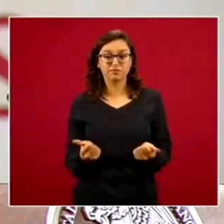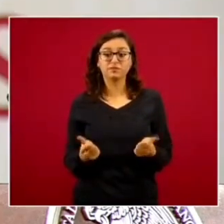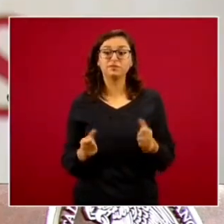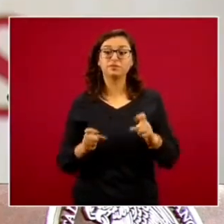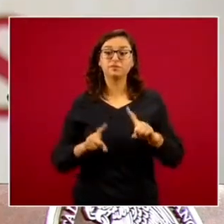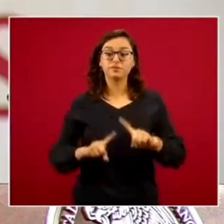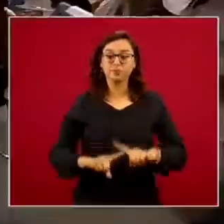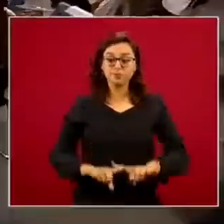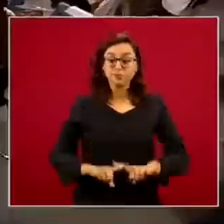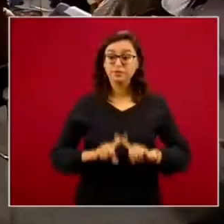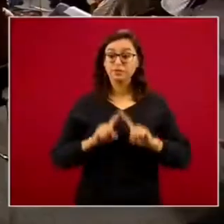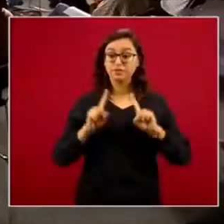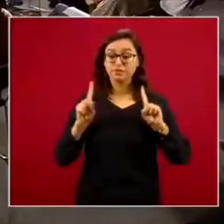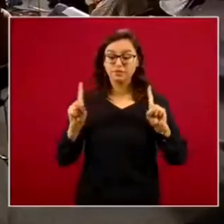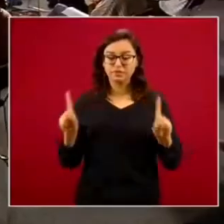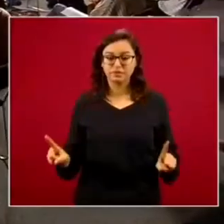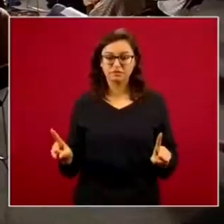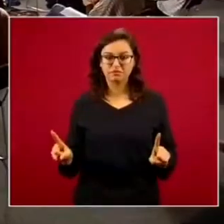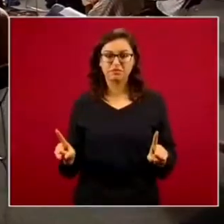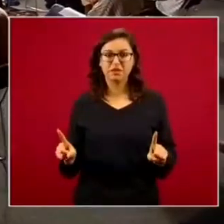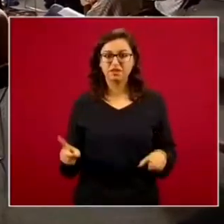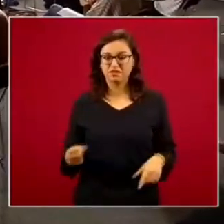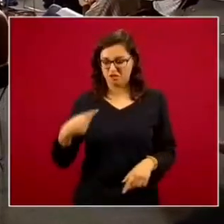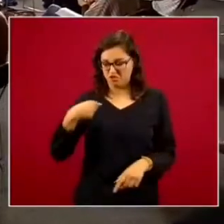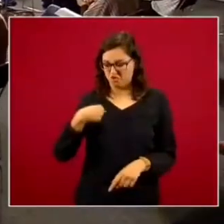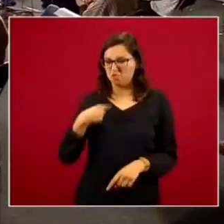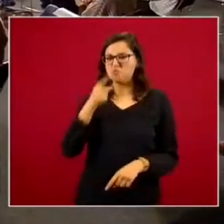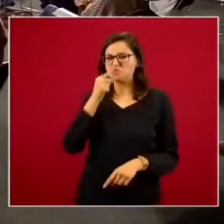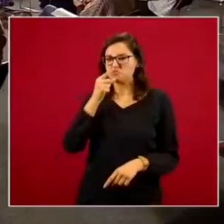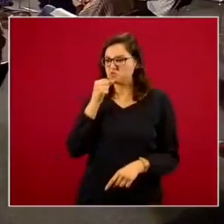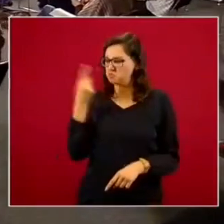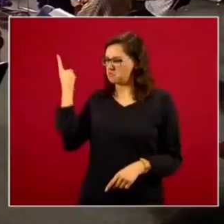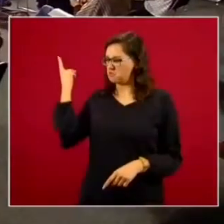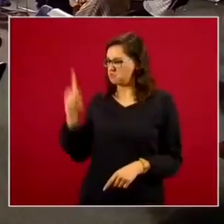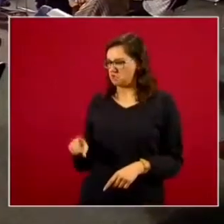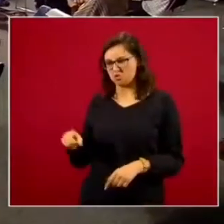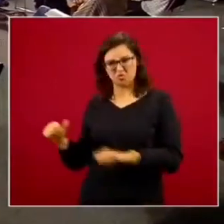si, a ver, va la fuerza,